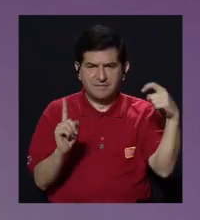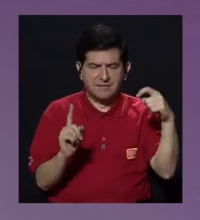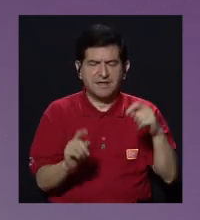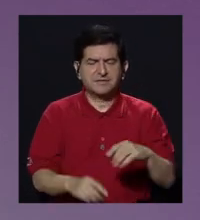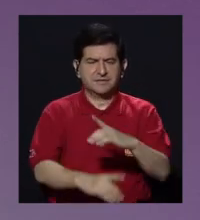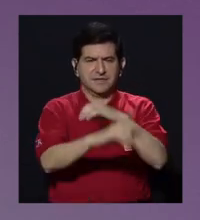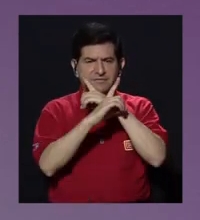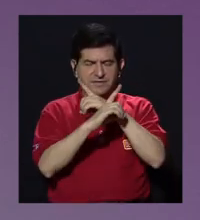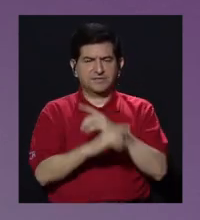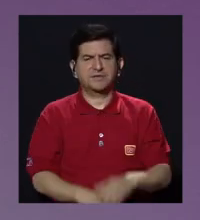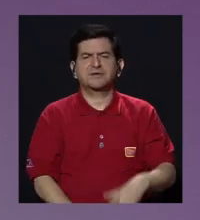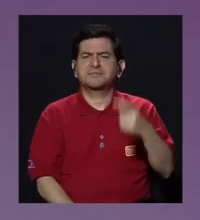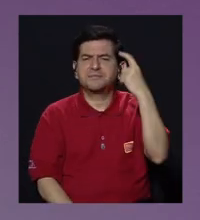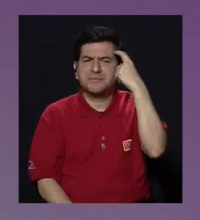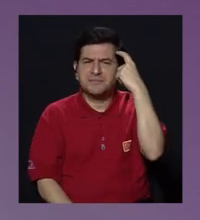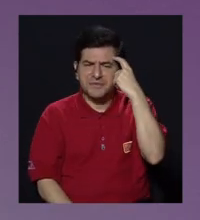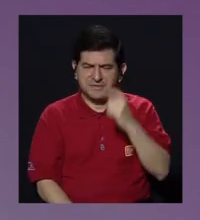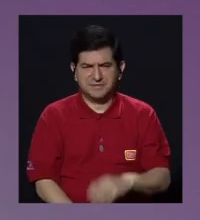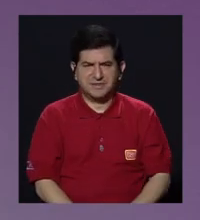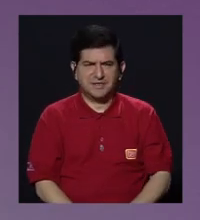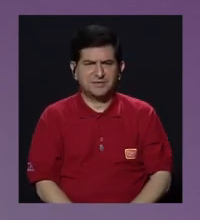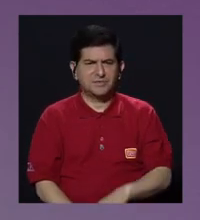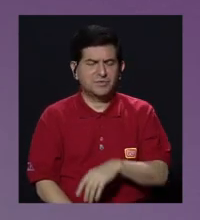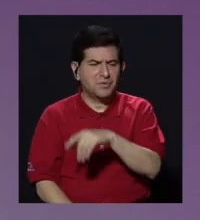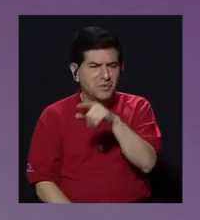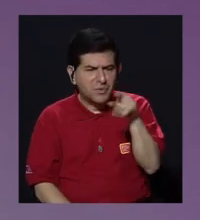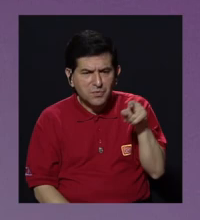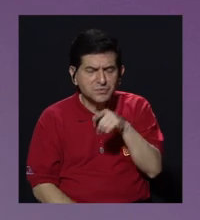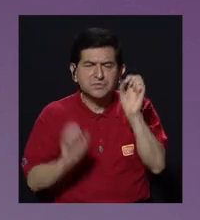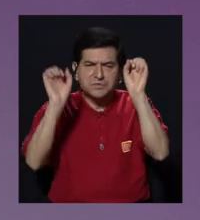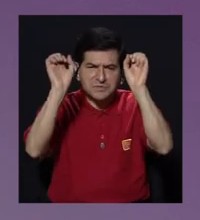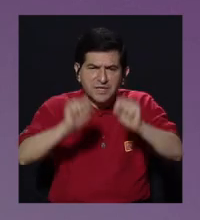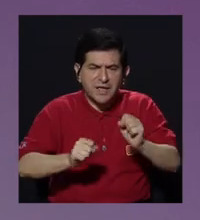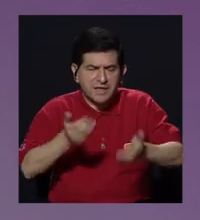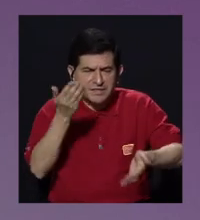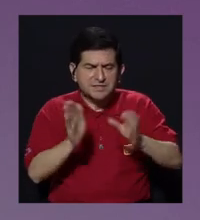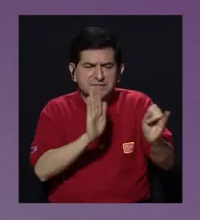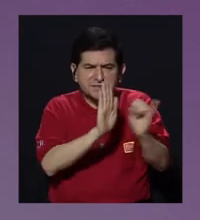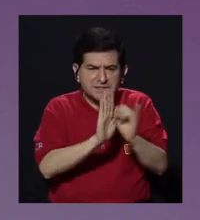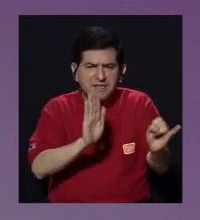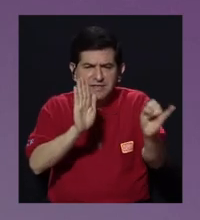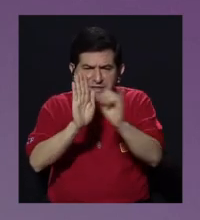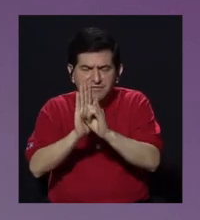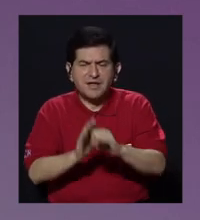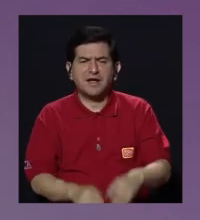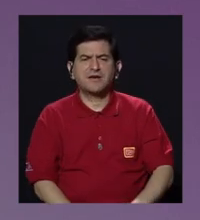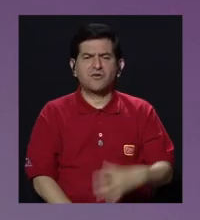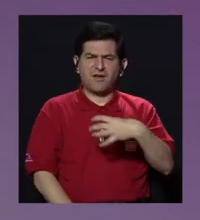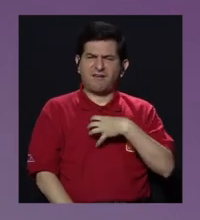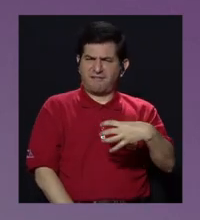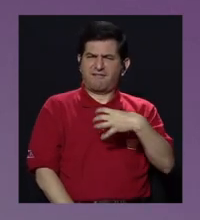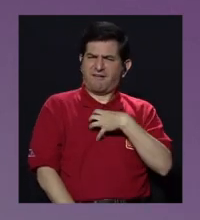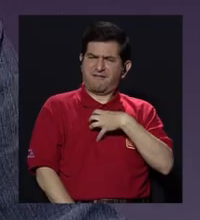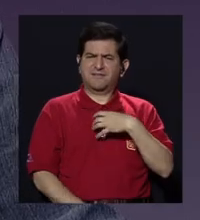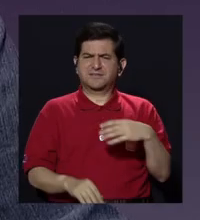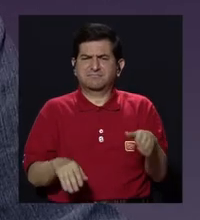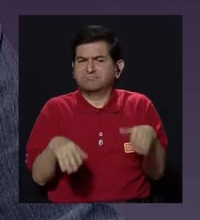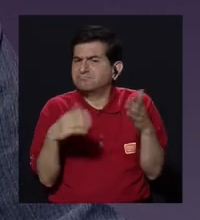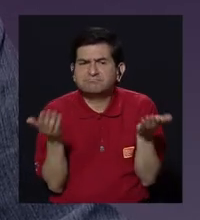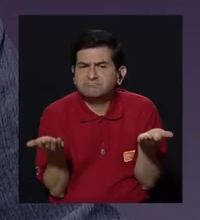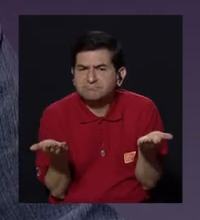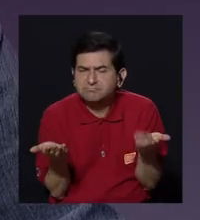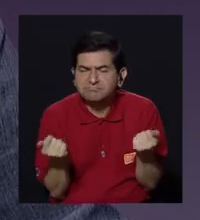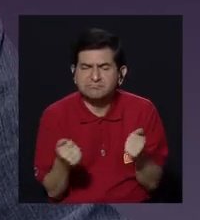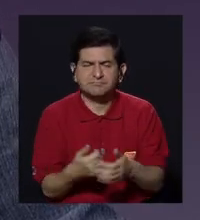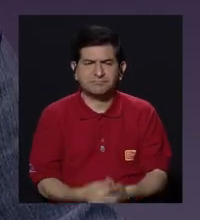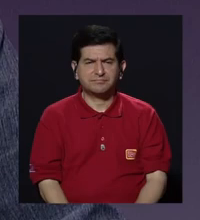cómo ustedes, de algún modo, pueden identificarlo eso en reclamos. Sí, Bueno,